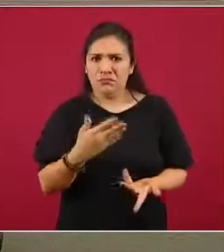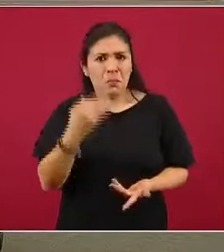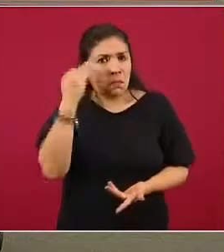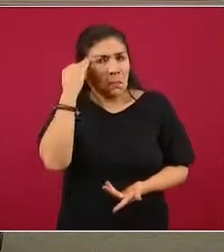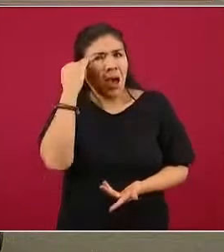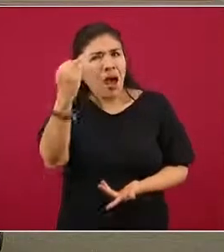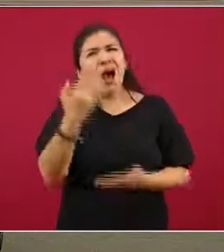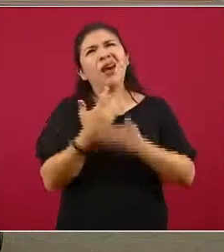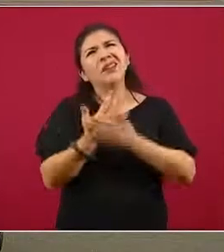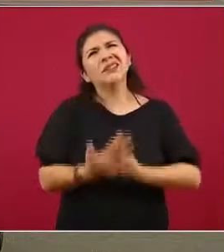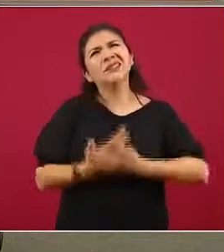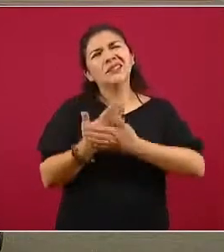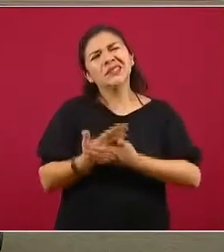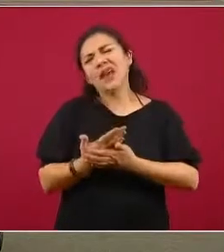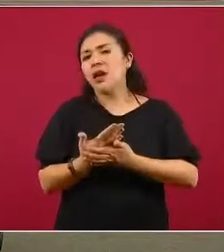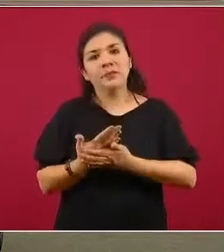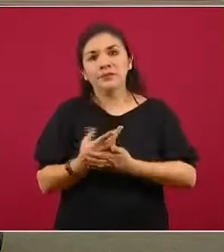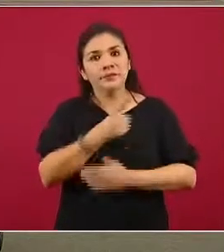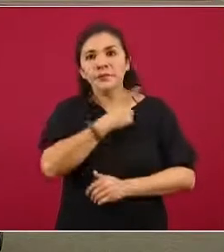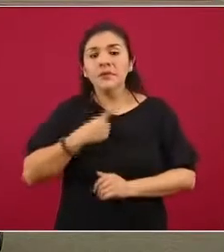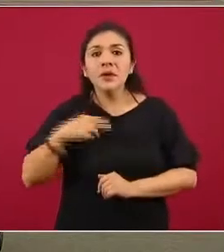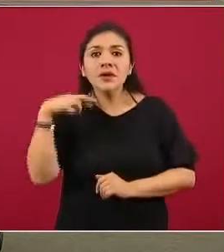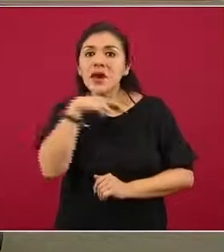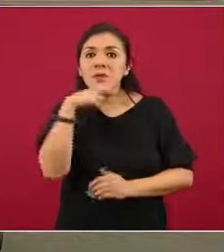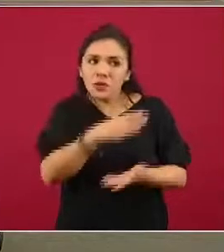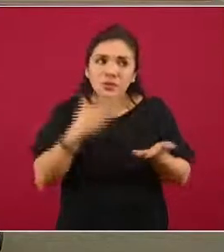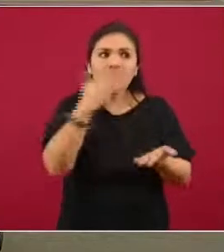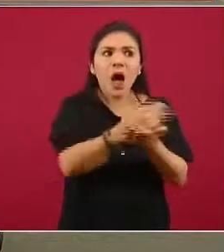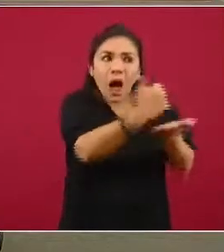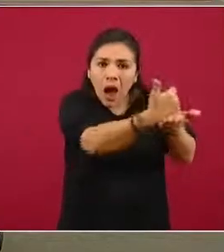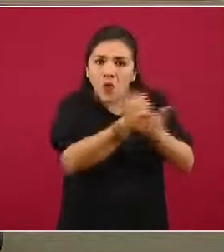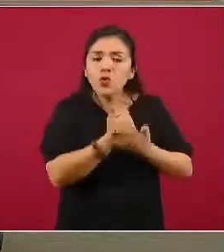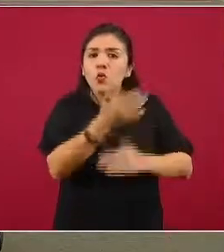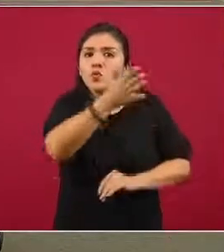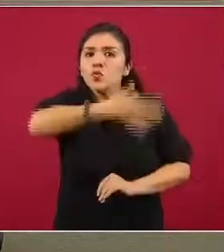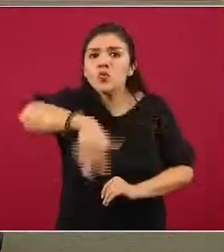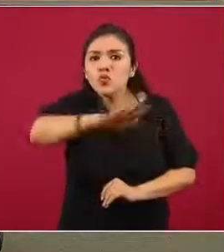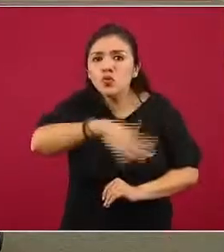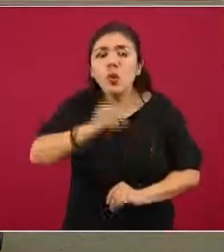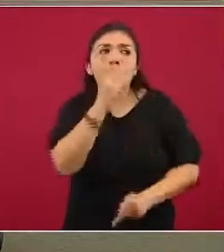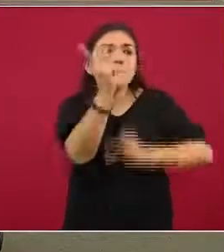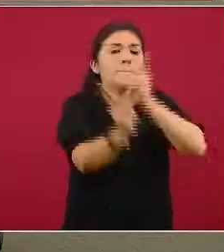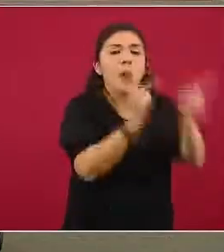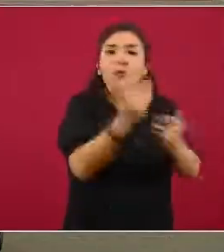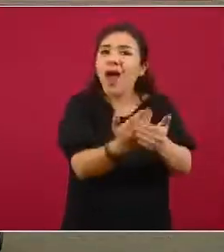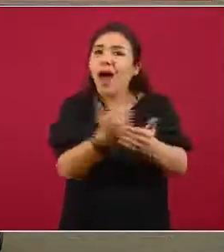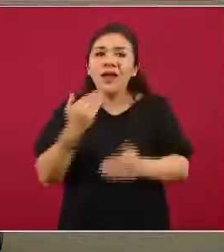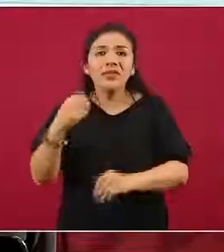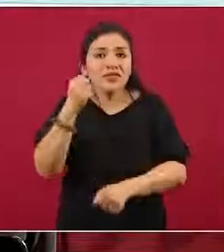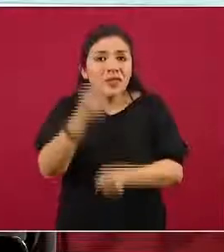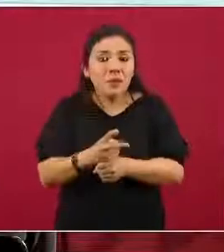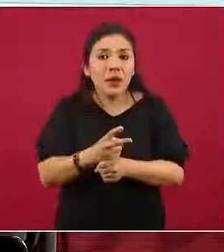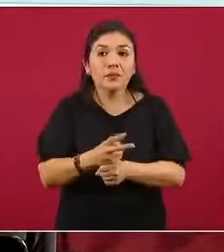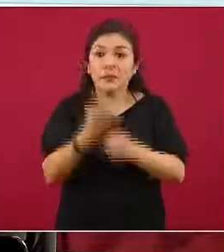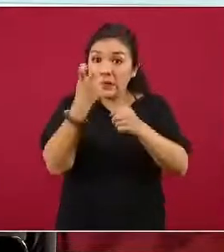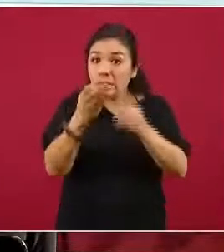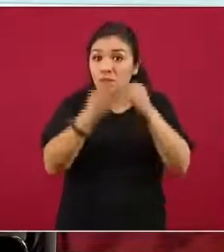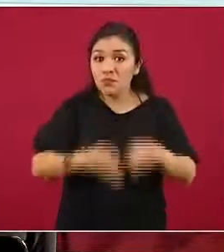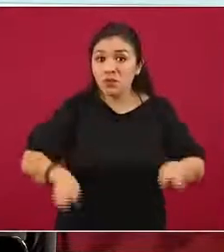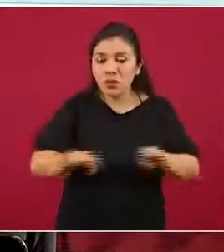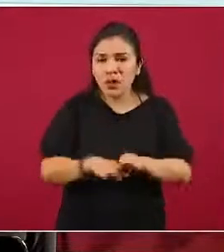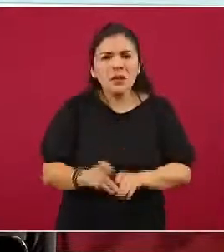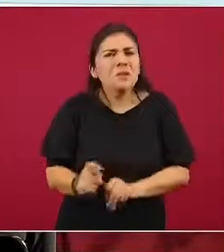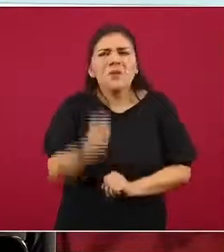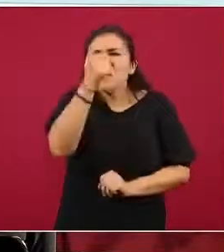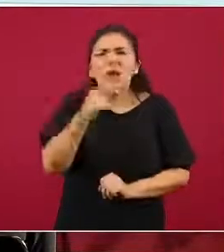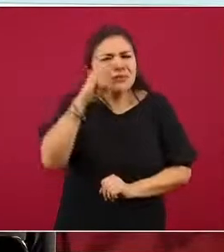pasar tiempo. Hay que pedir ayuda o hay que consultar cuanto antes. Esto es muy importante. Ante los primeros